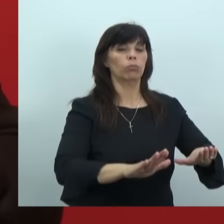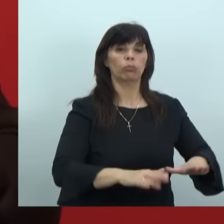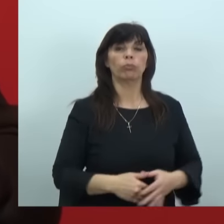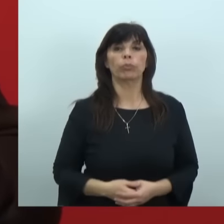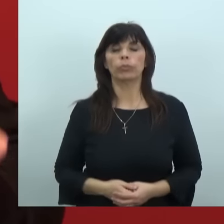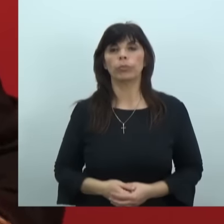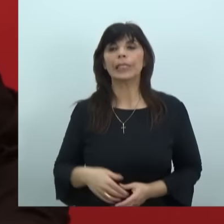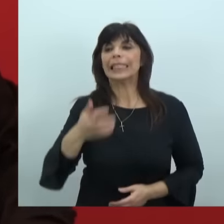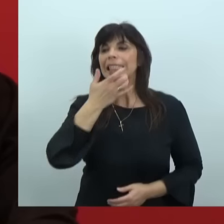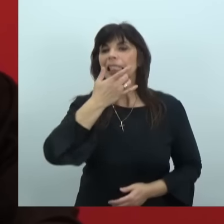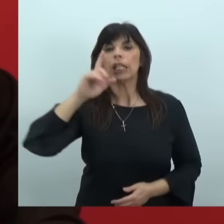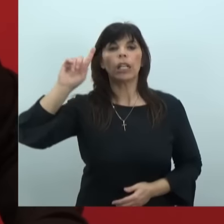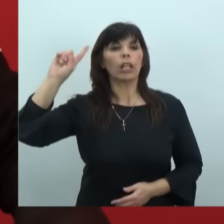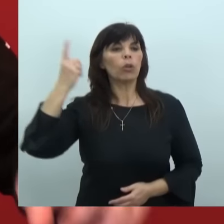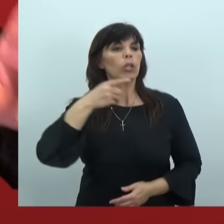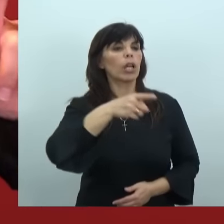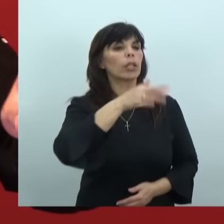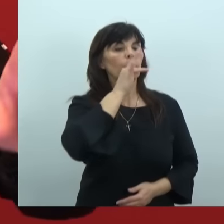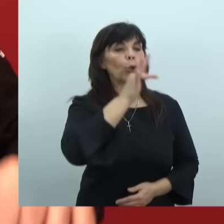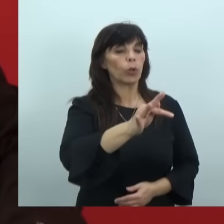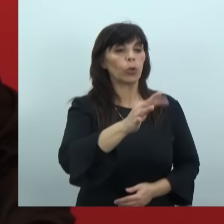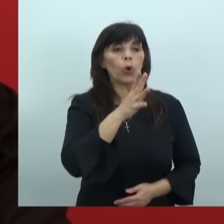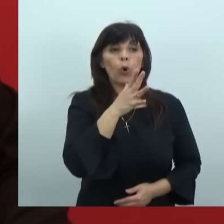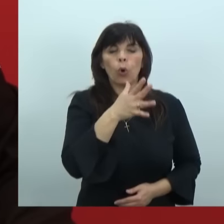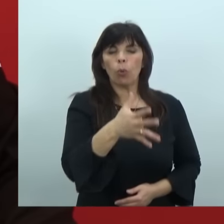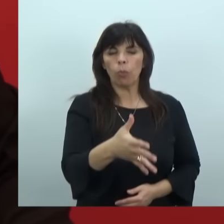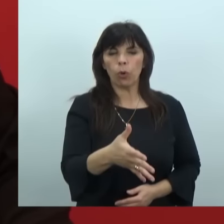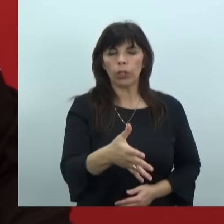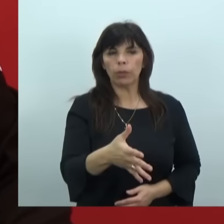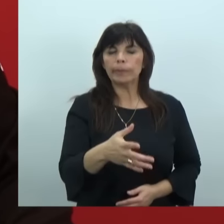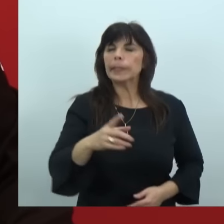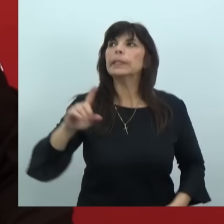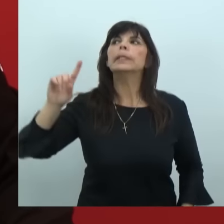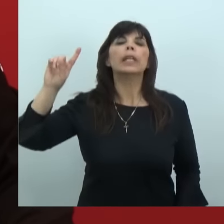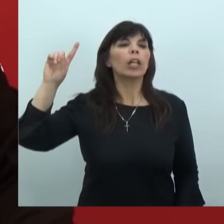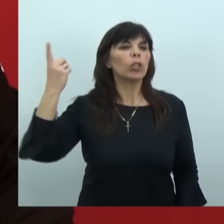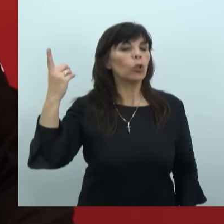Cuando Dios te promete algo, es porque Él sabe algo de tu vida que tú no sabes.